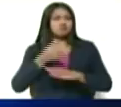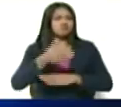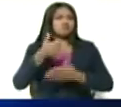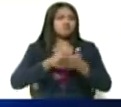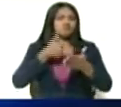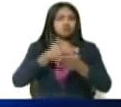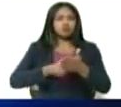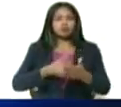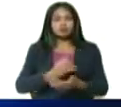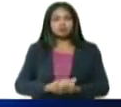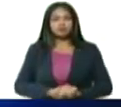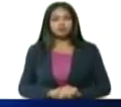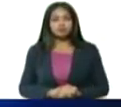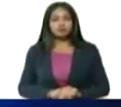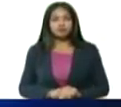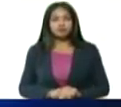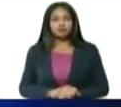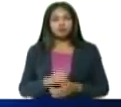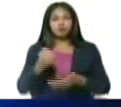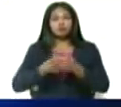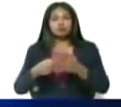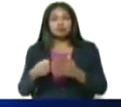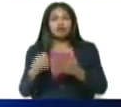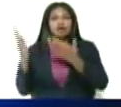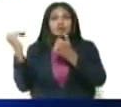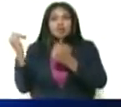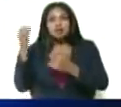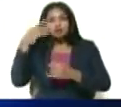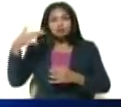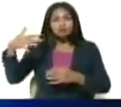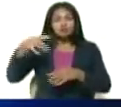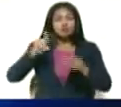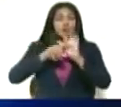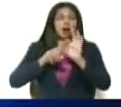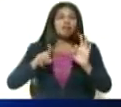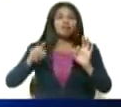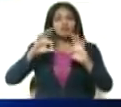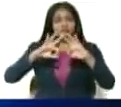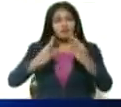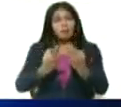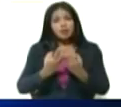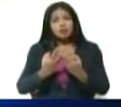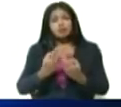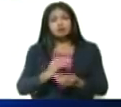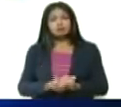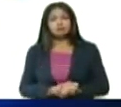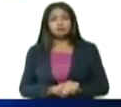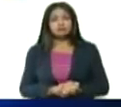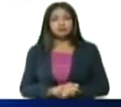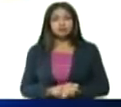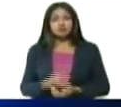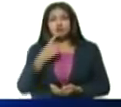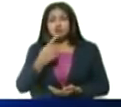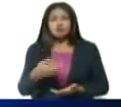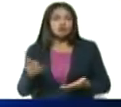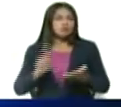luchar por la esperanza y los sueños de una familia. Lo digo y siempre lo digo